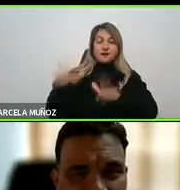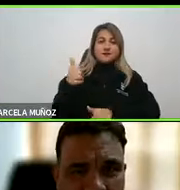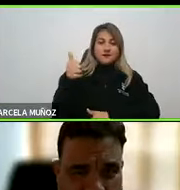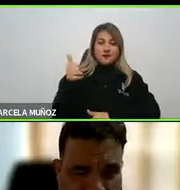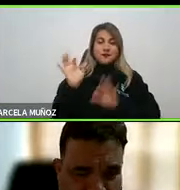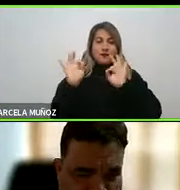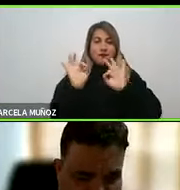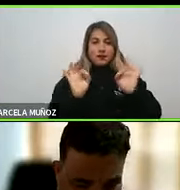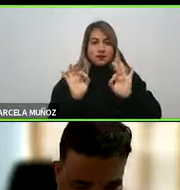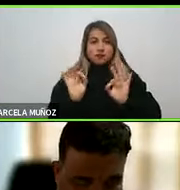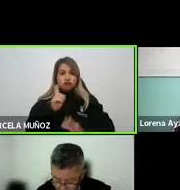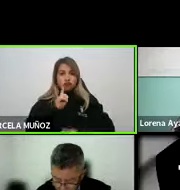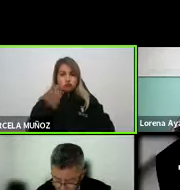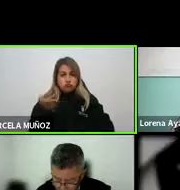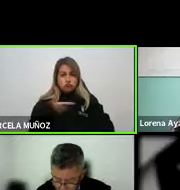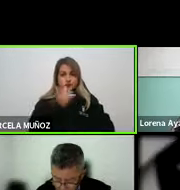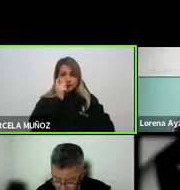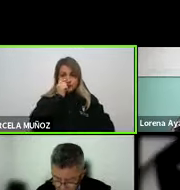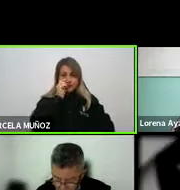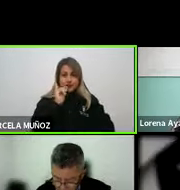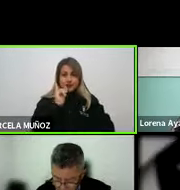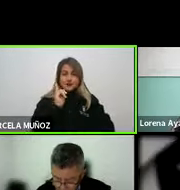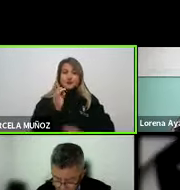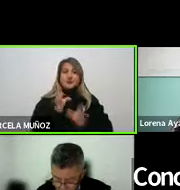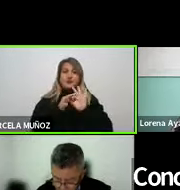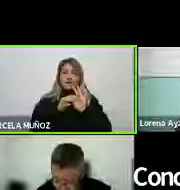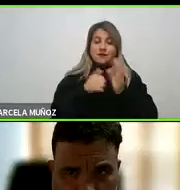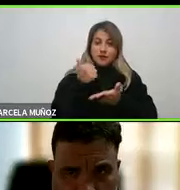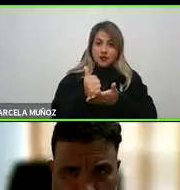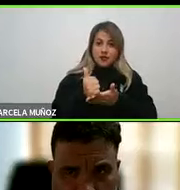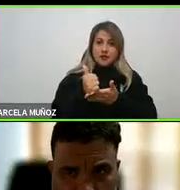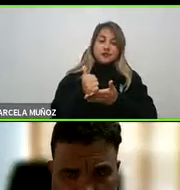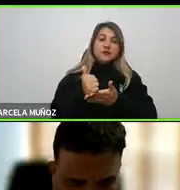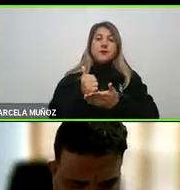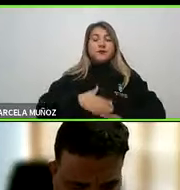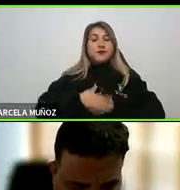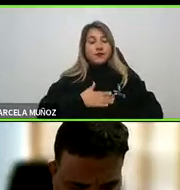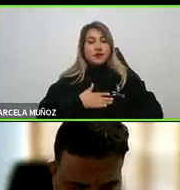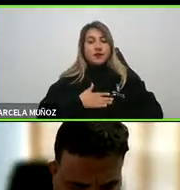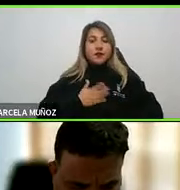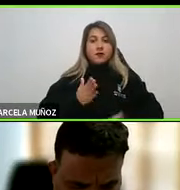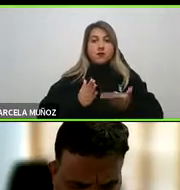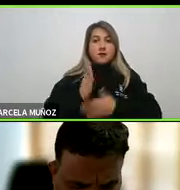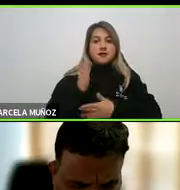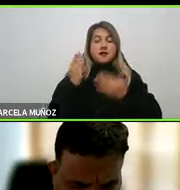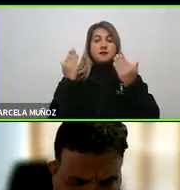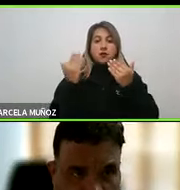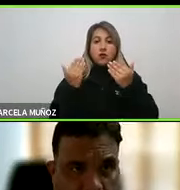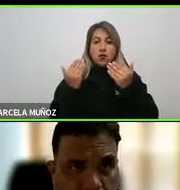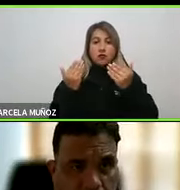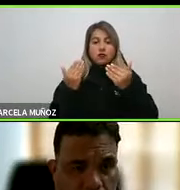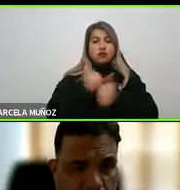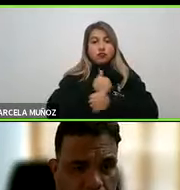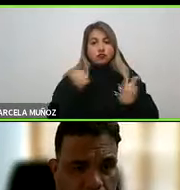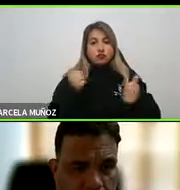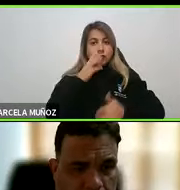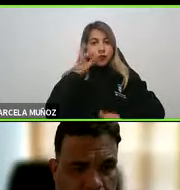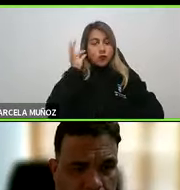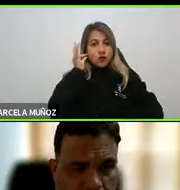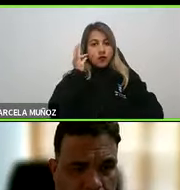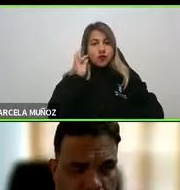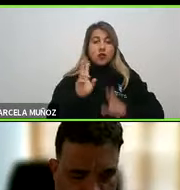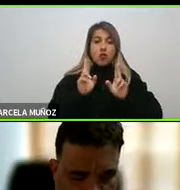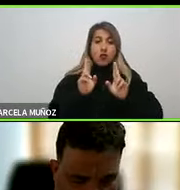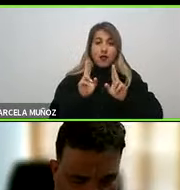tiene la palabra. Sí, gracias, alcaldesa. Yo quería, bueno, partir saludando a todos, a todas, esperando que